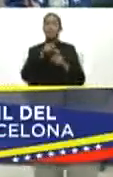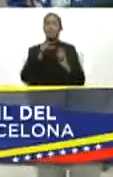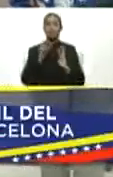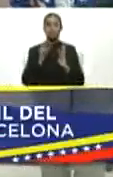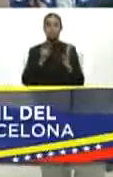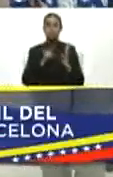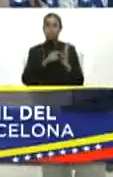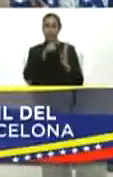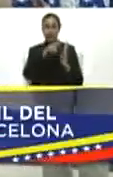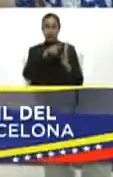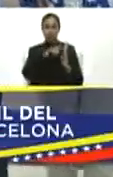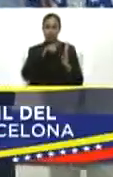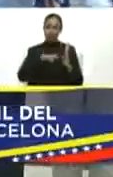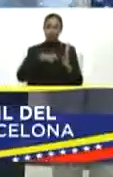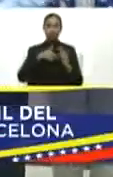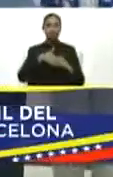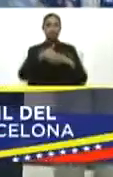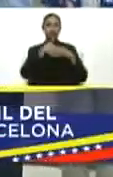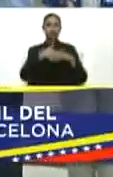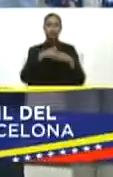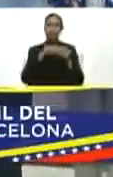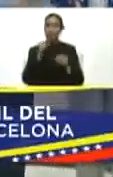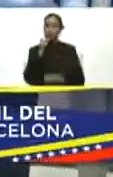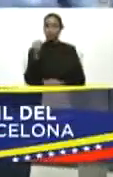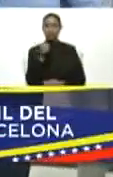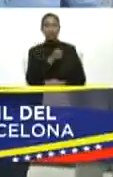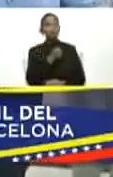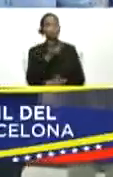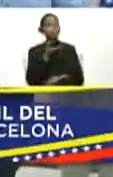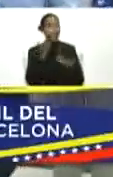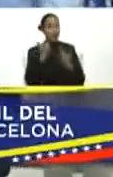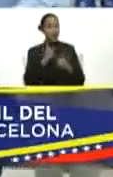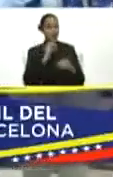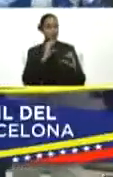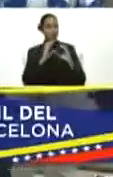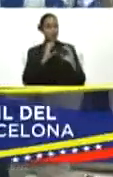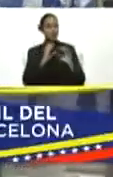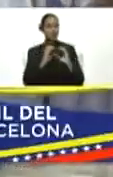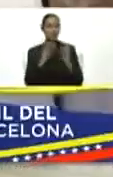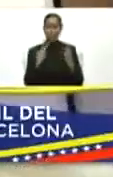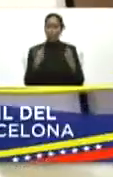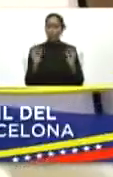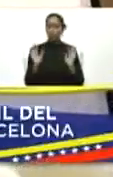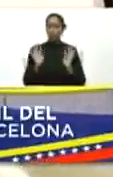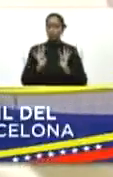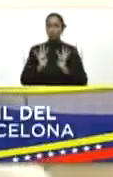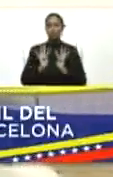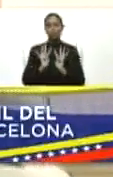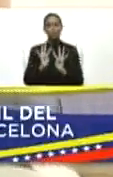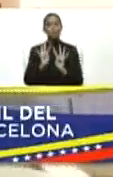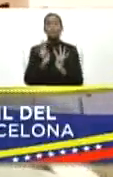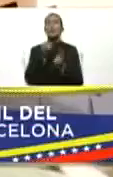vamos conversadito todo, vamos, caminandito. Cuéntale a toda